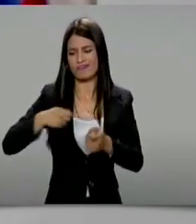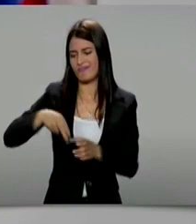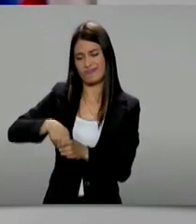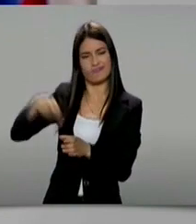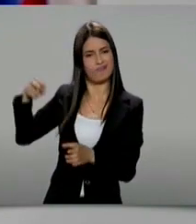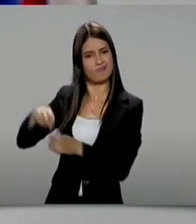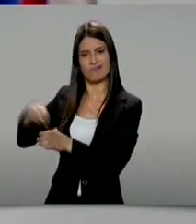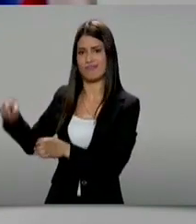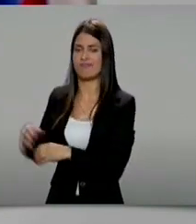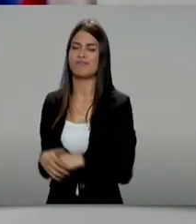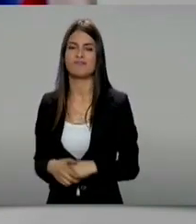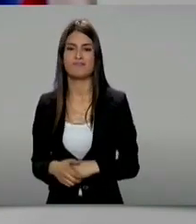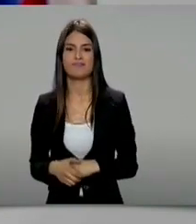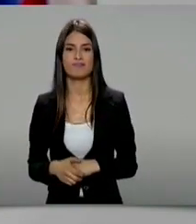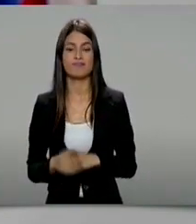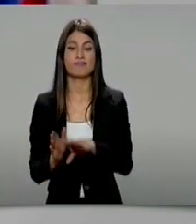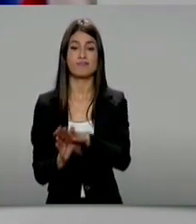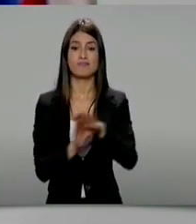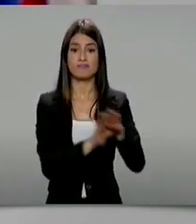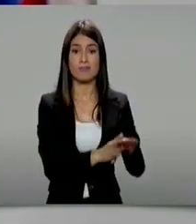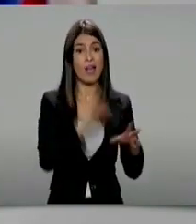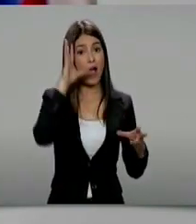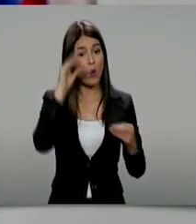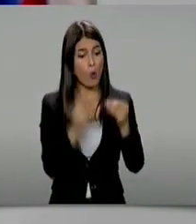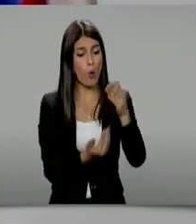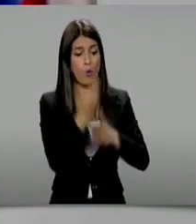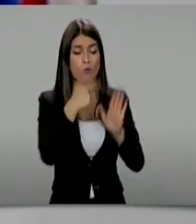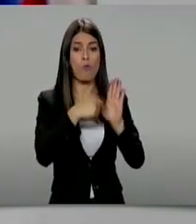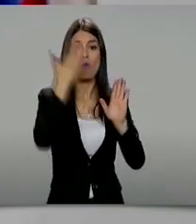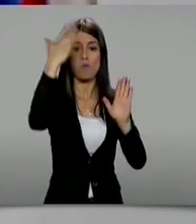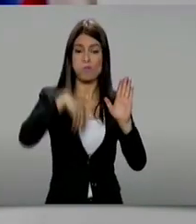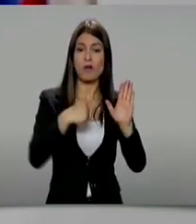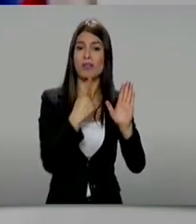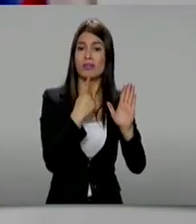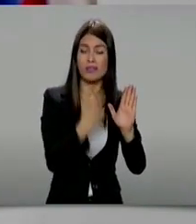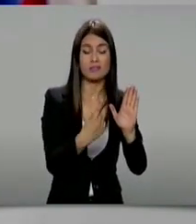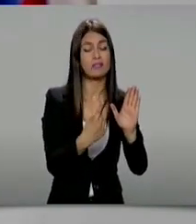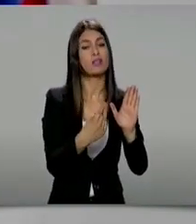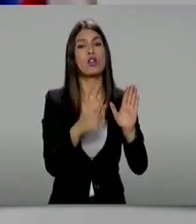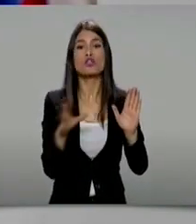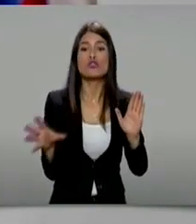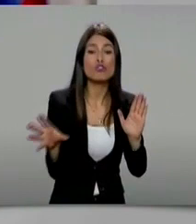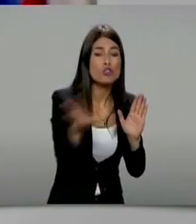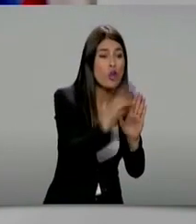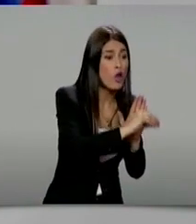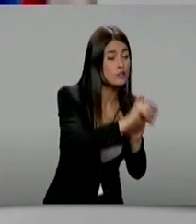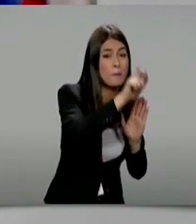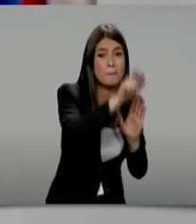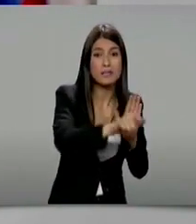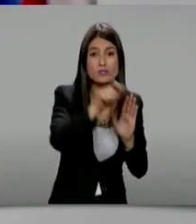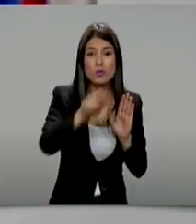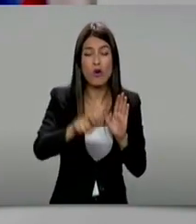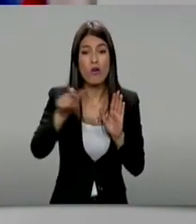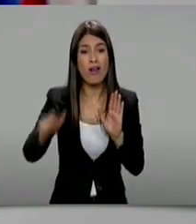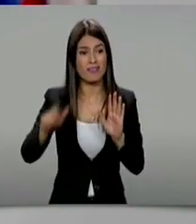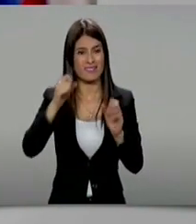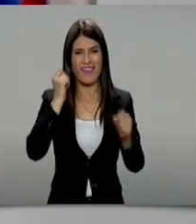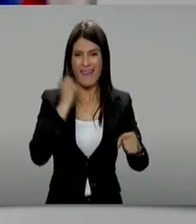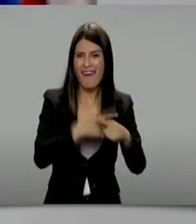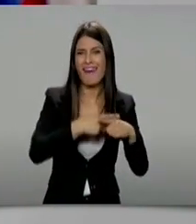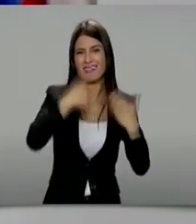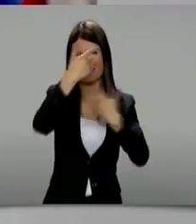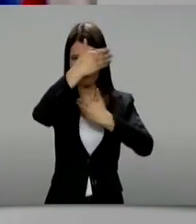todos a todos los que se presenten a la justicia especial de paz a entregar toda la información relacionada con